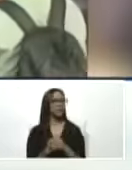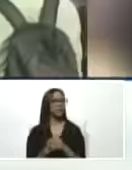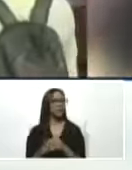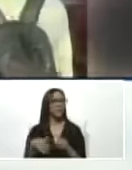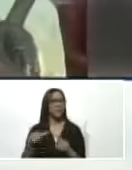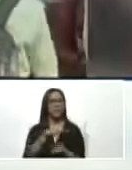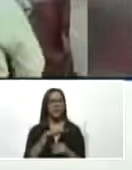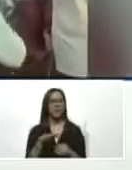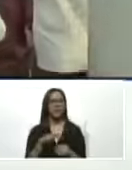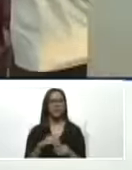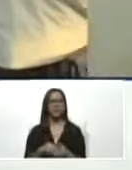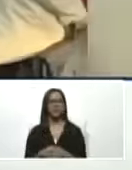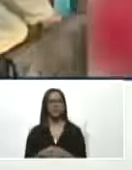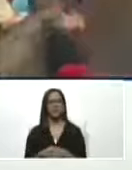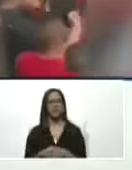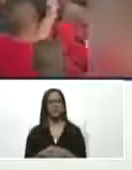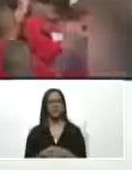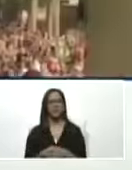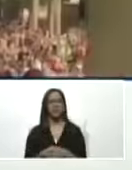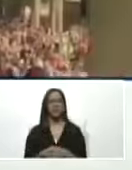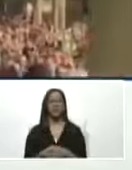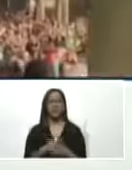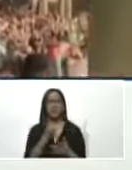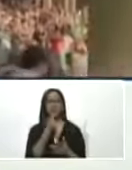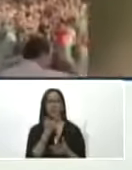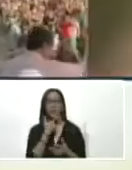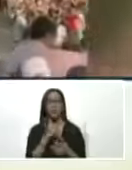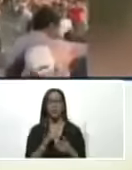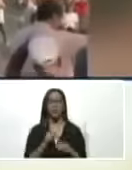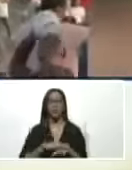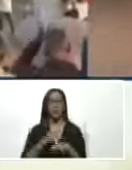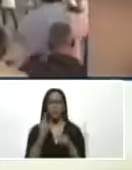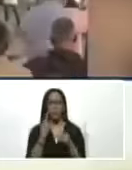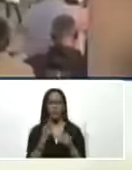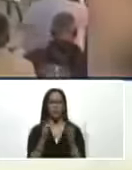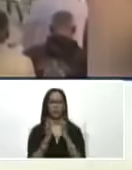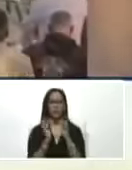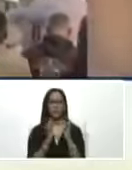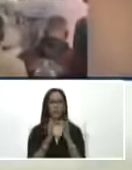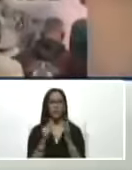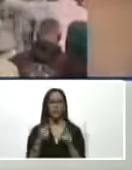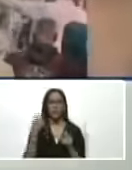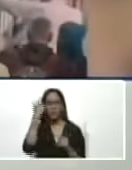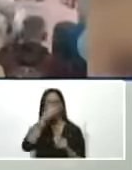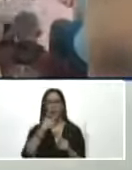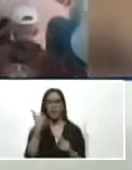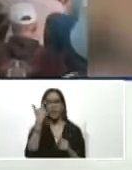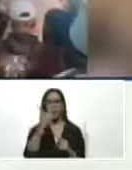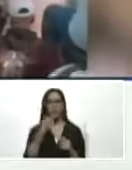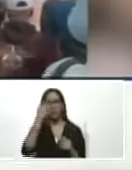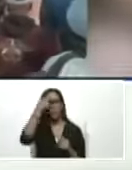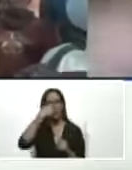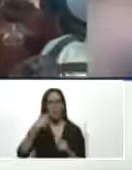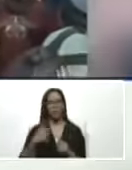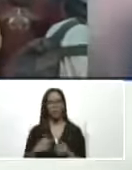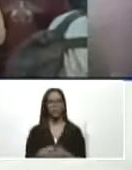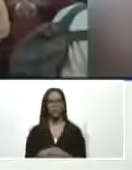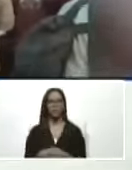Felipe. Y es bonito porque uno entra en contacto cara a cara, ojo a ojo, con el pueblo.